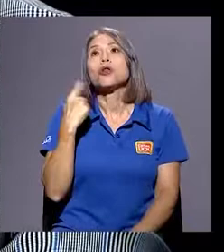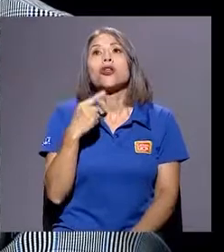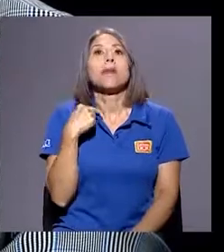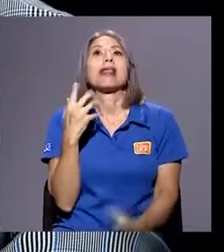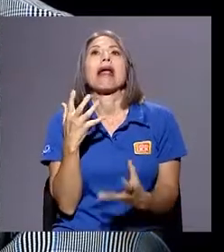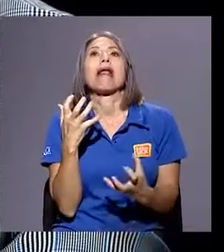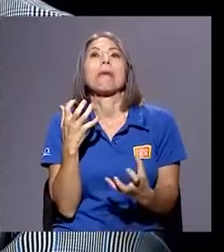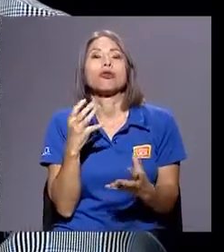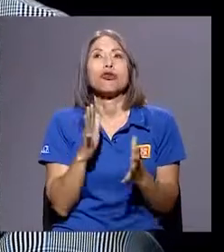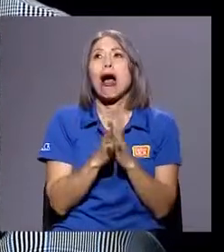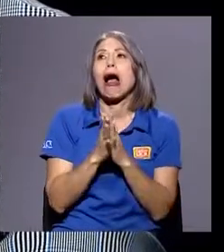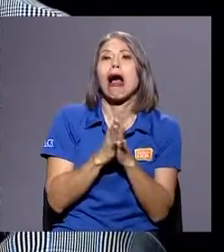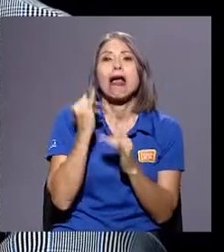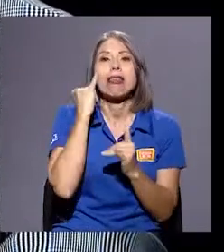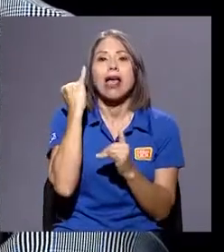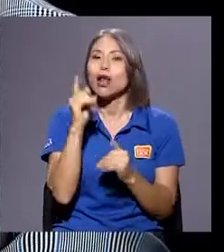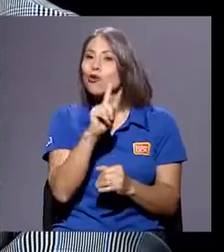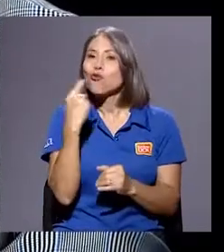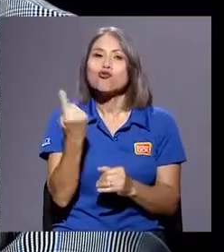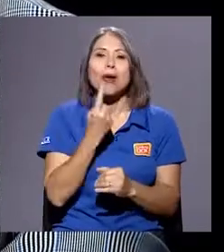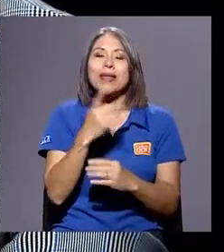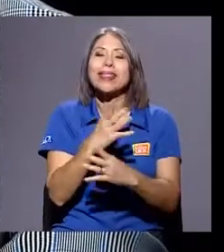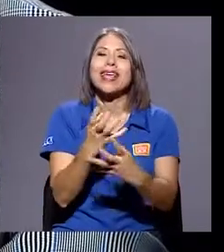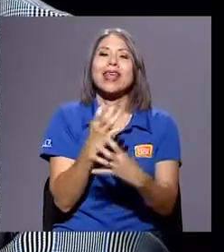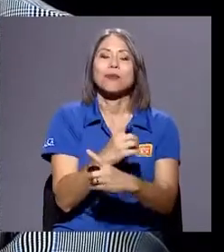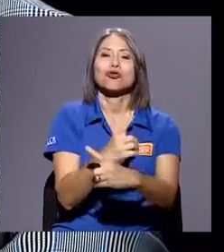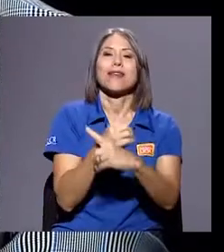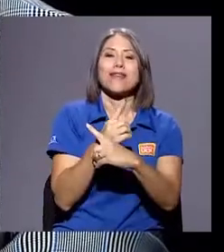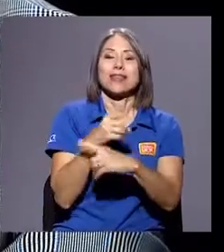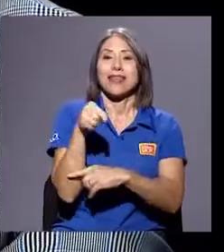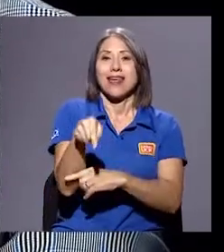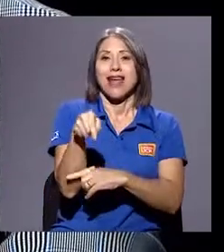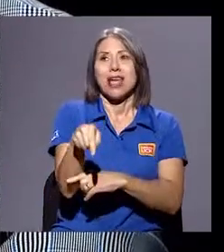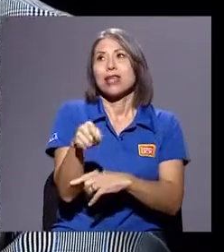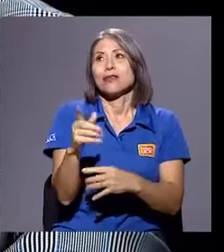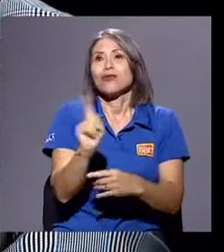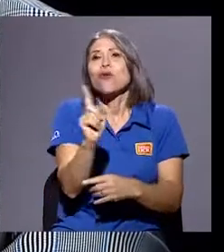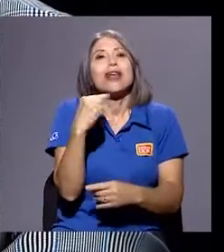ganas de defender nada más a un sector que queríamos